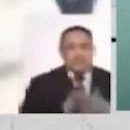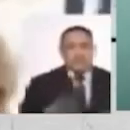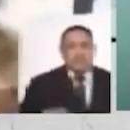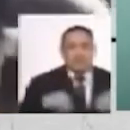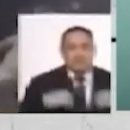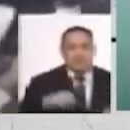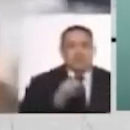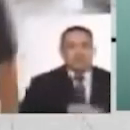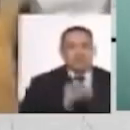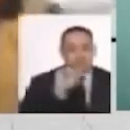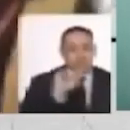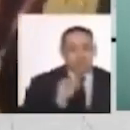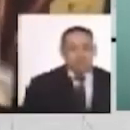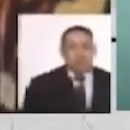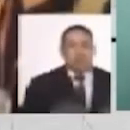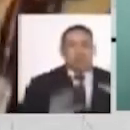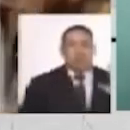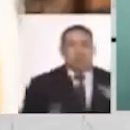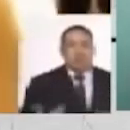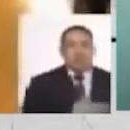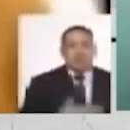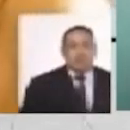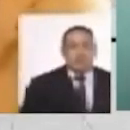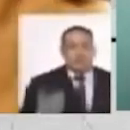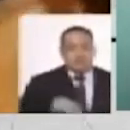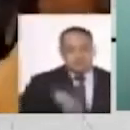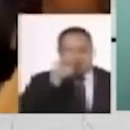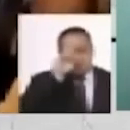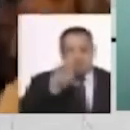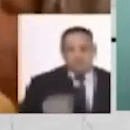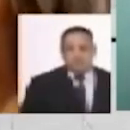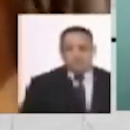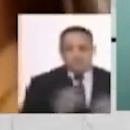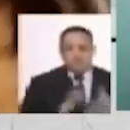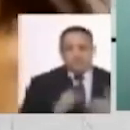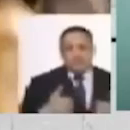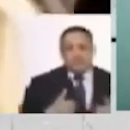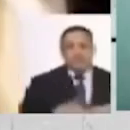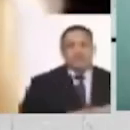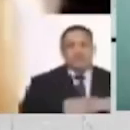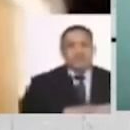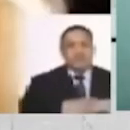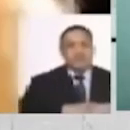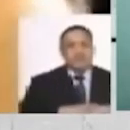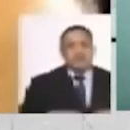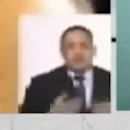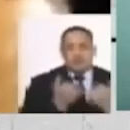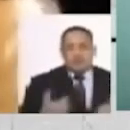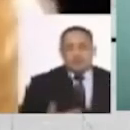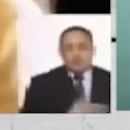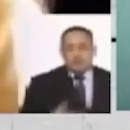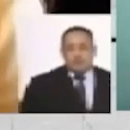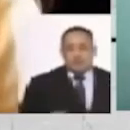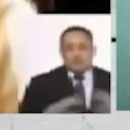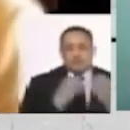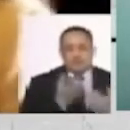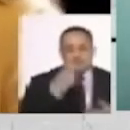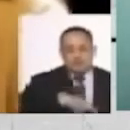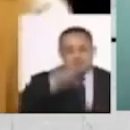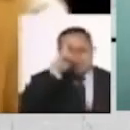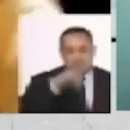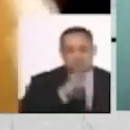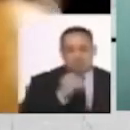para deteriorar más aún la democracia, ¿no? Lo que quiere hacer el Congreso ahora, por ejemplo, es cambiar a todos los representantes de